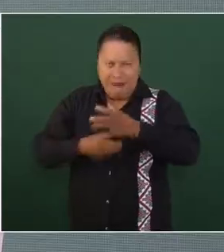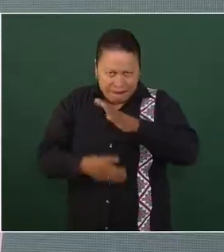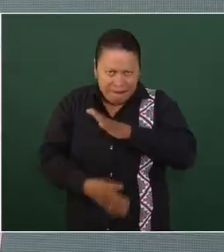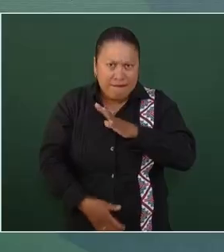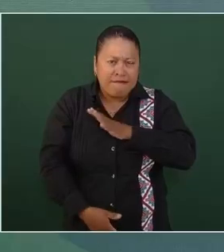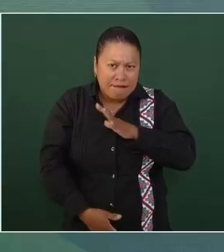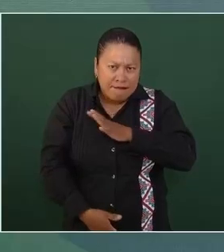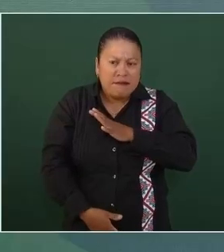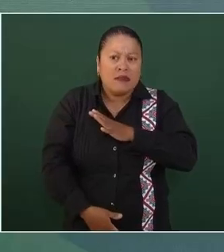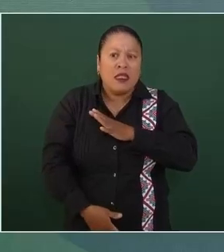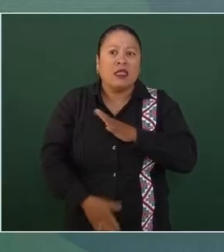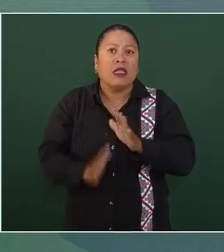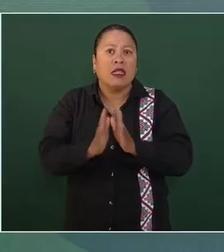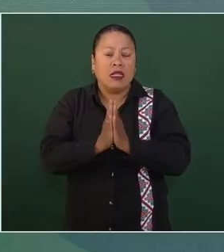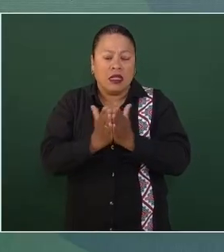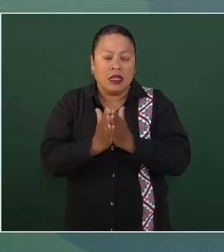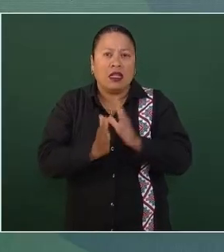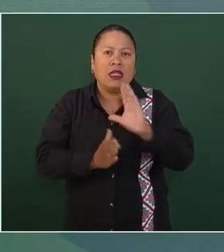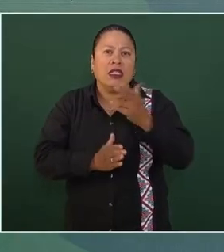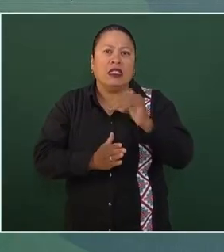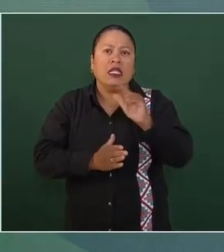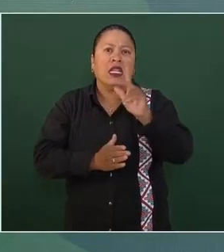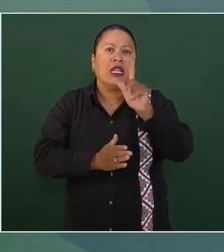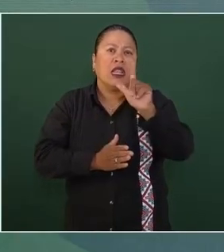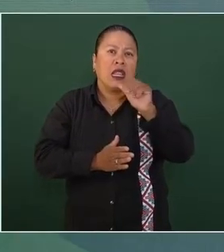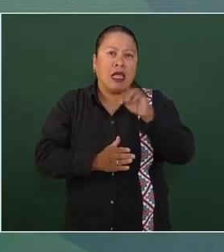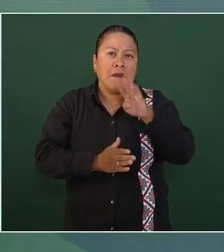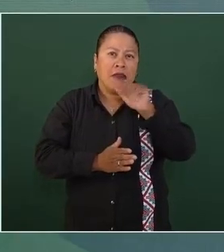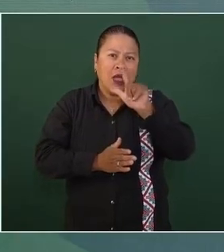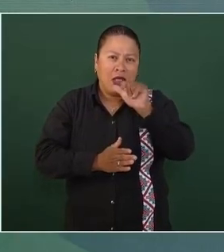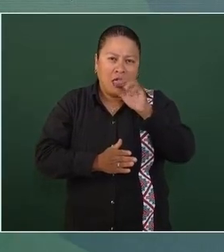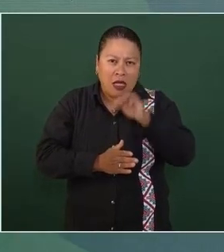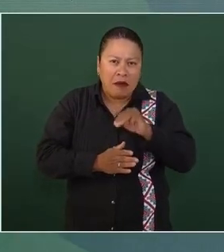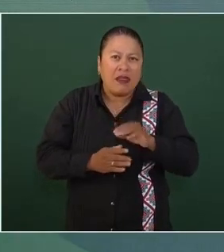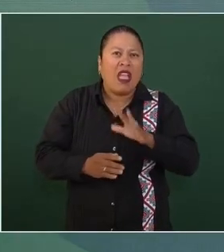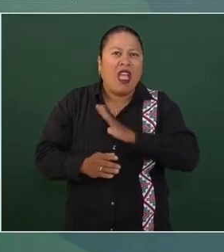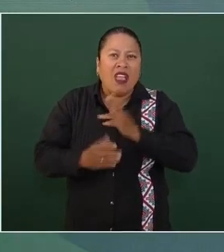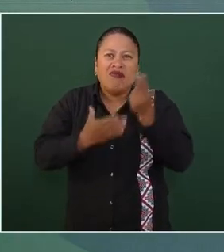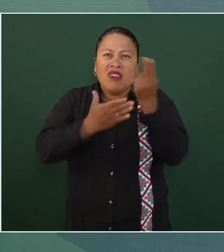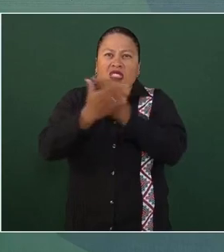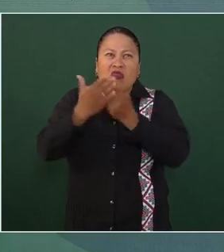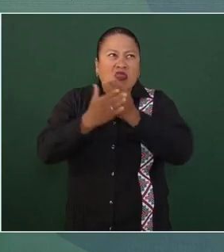el libro del chilambalán códices